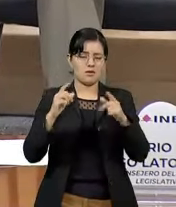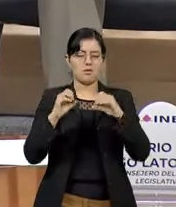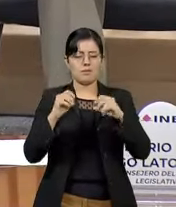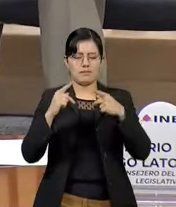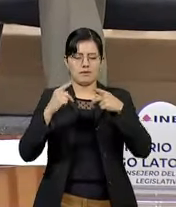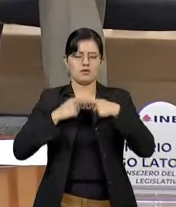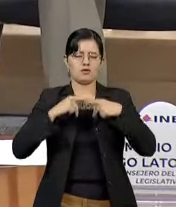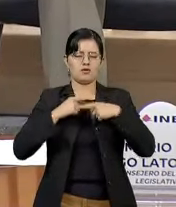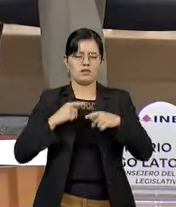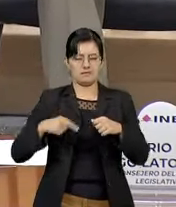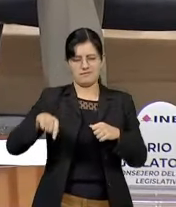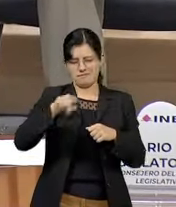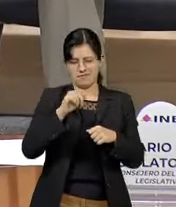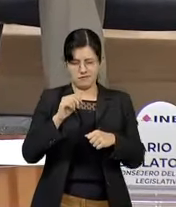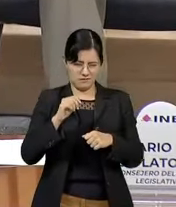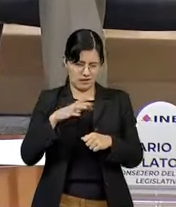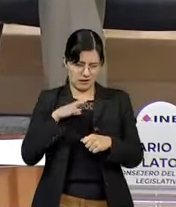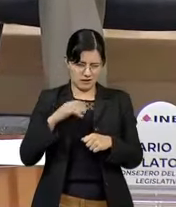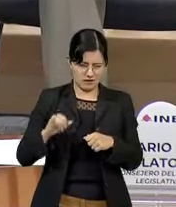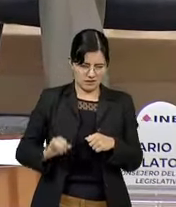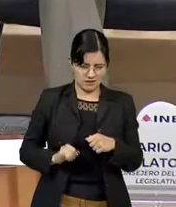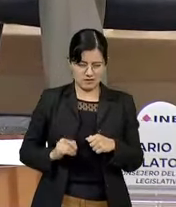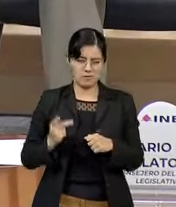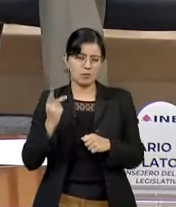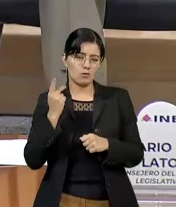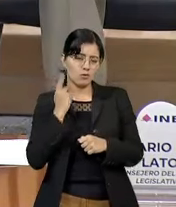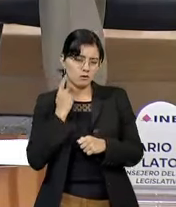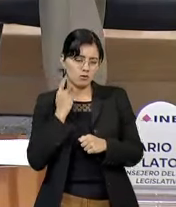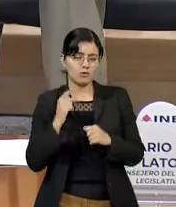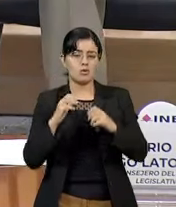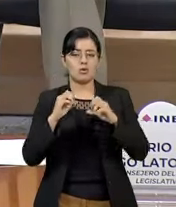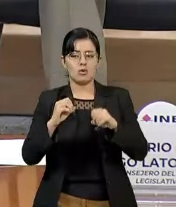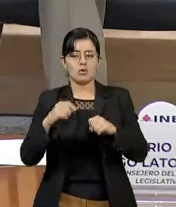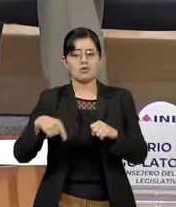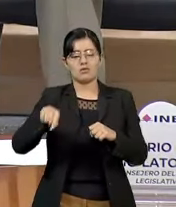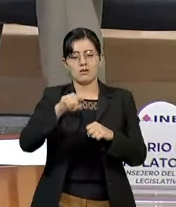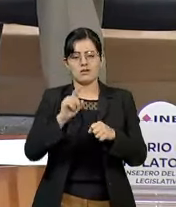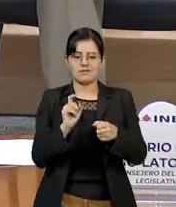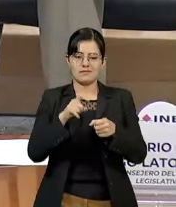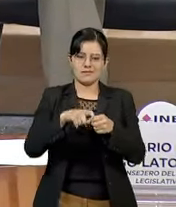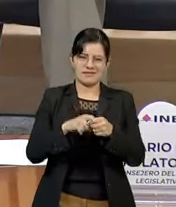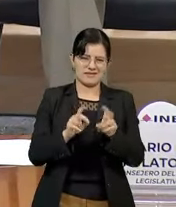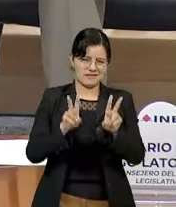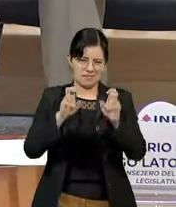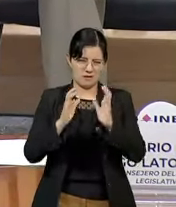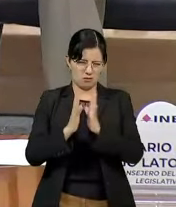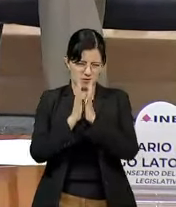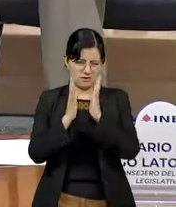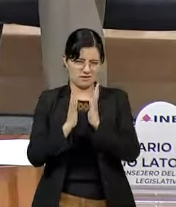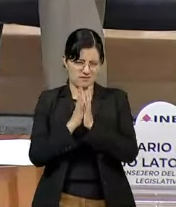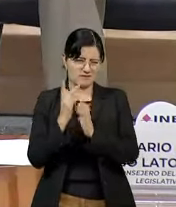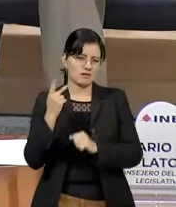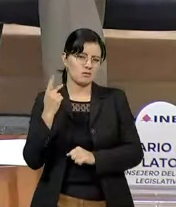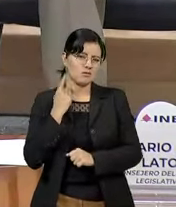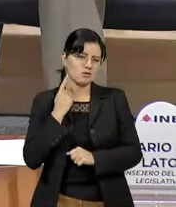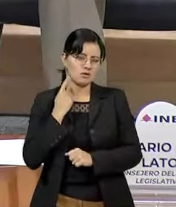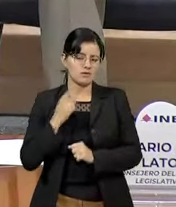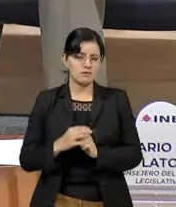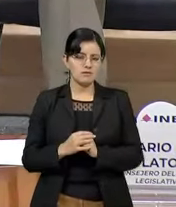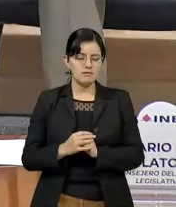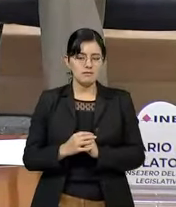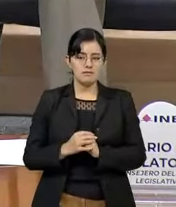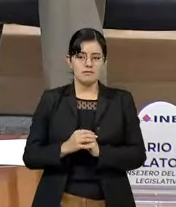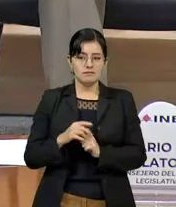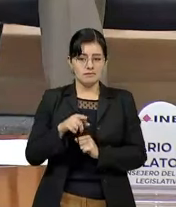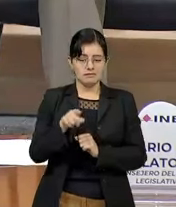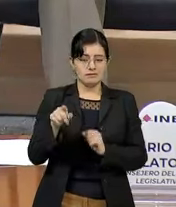interés político o que pertenezcamos a ese círculo rojo de la Pol queremos que ni los periodistas